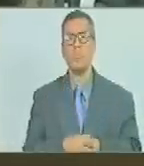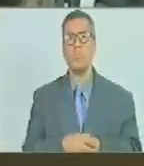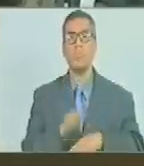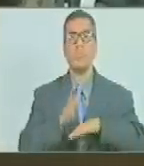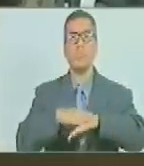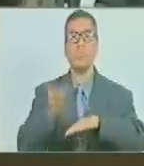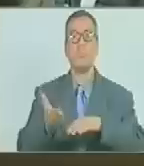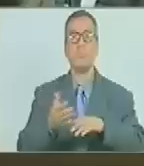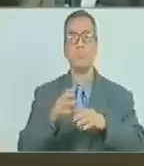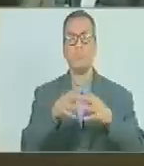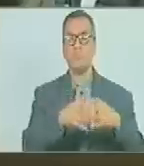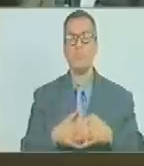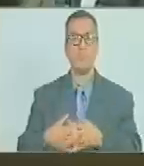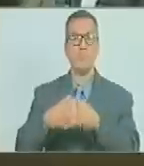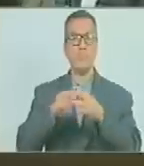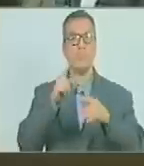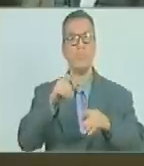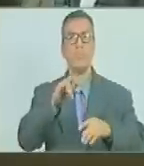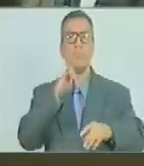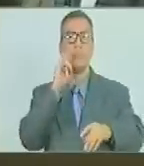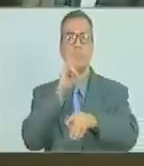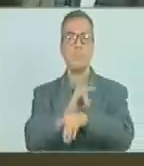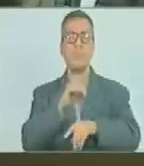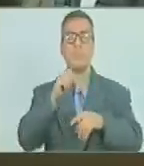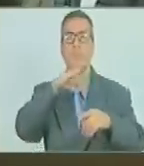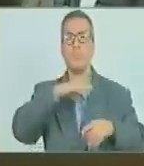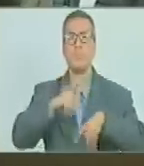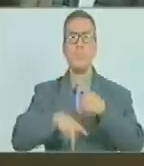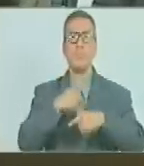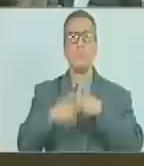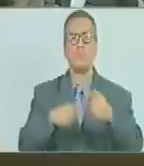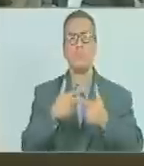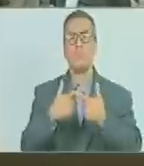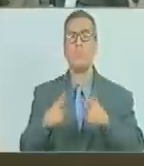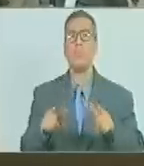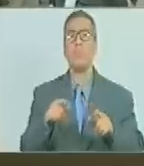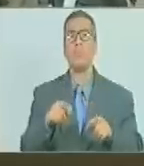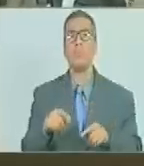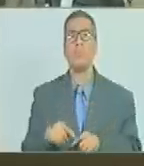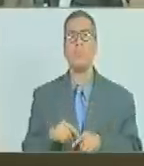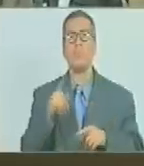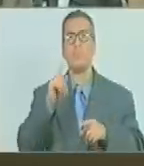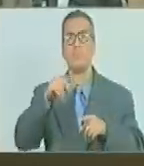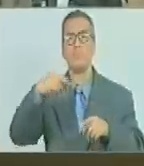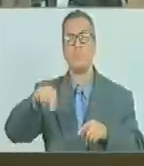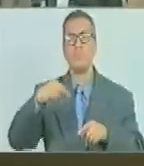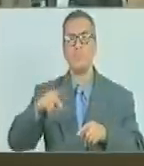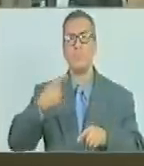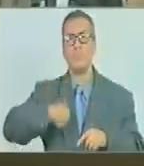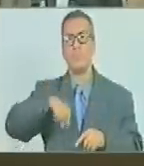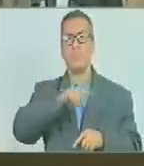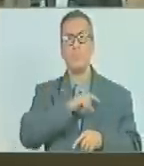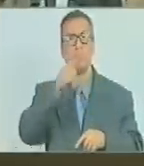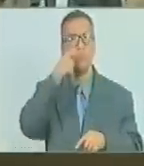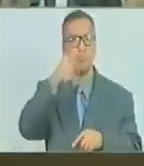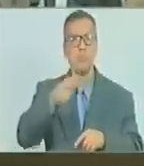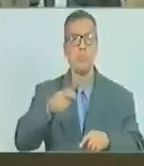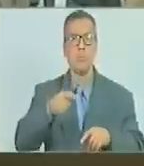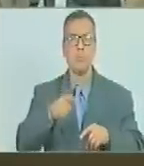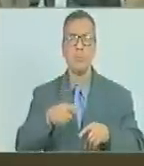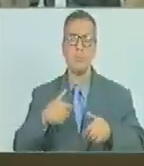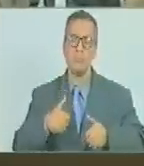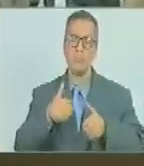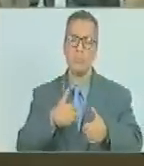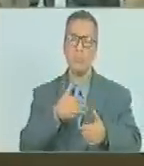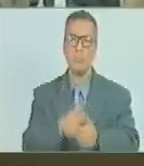porque los imperios y los enemigos históricos de los procesos de liberación nacional de nuestros pueblos no van a cesar en su afán